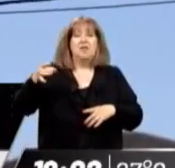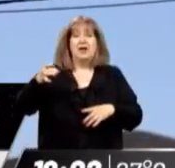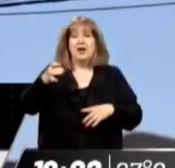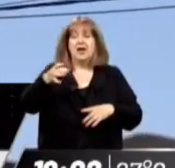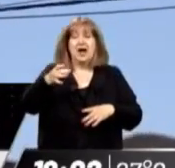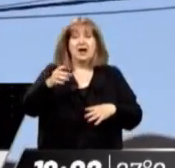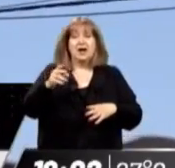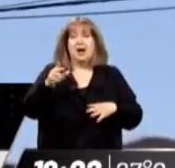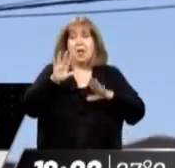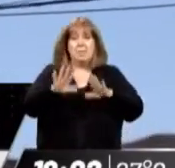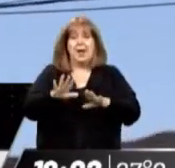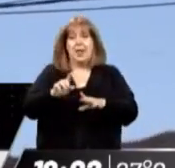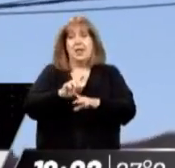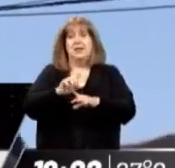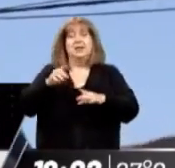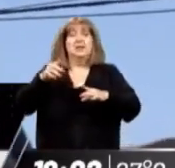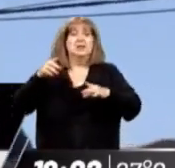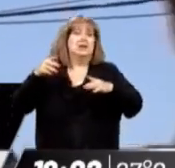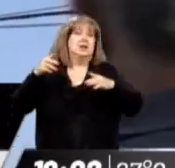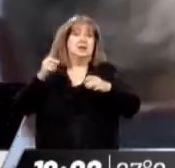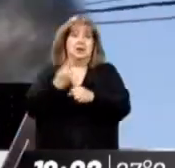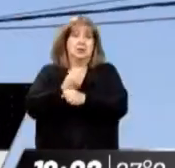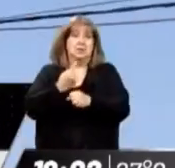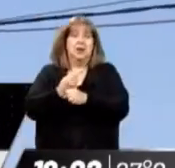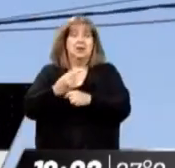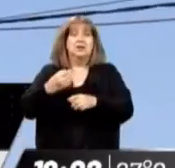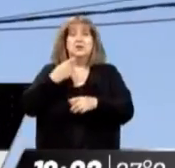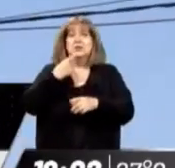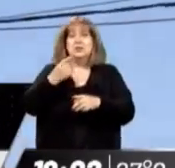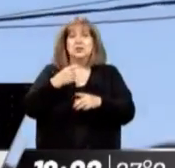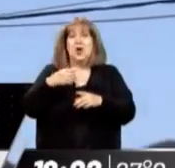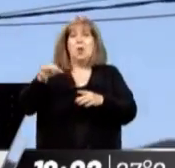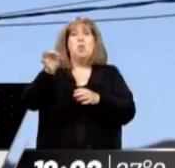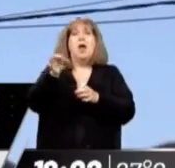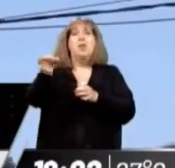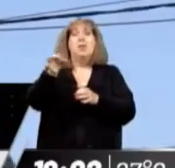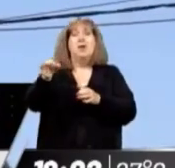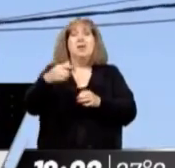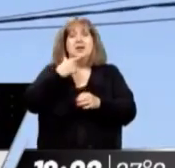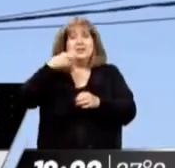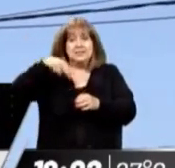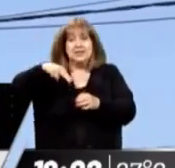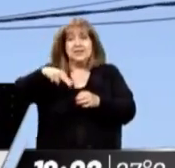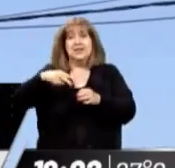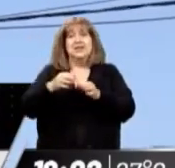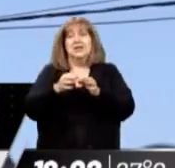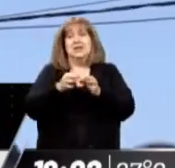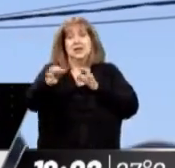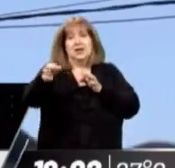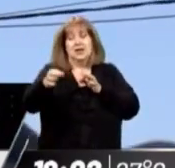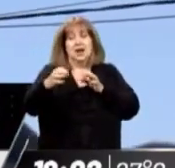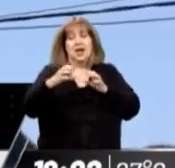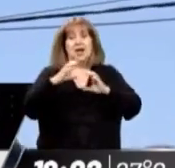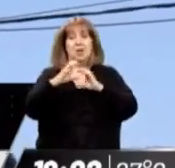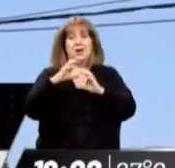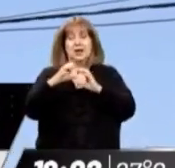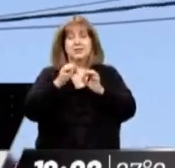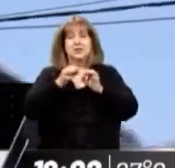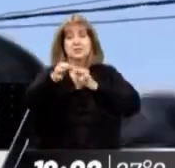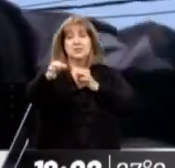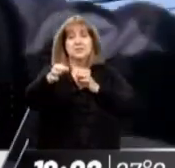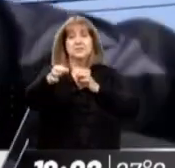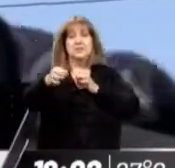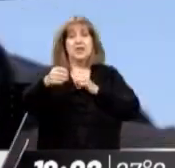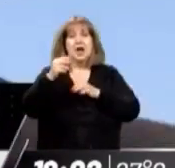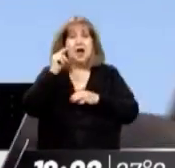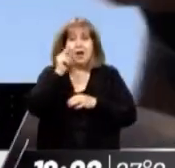cierra, y lo cerró. Y nos dejó todo su pueblo hecho fantasma. Entonces,